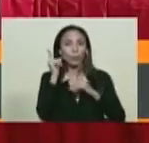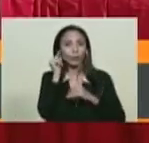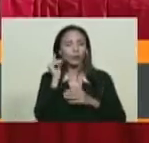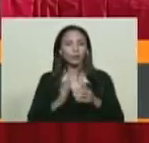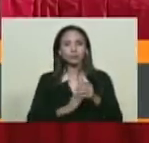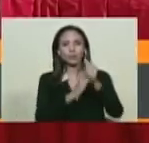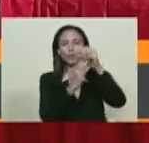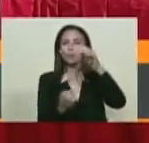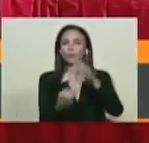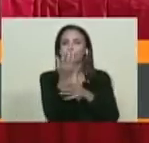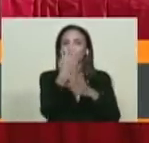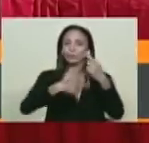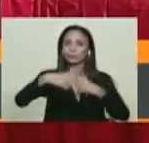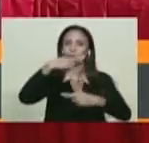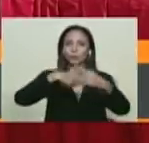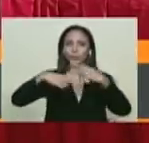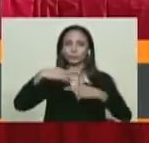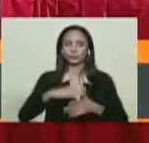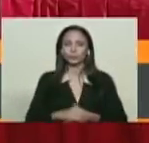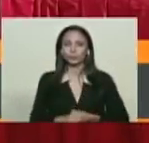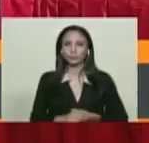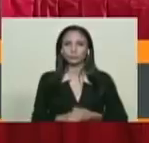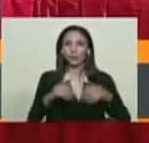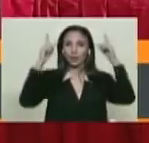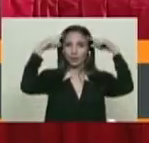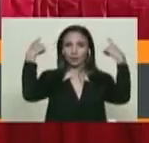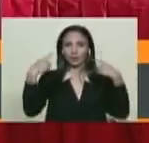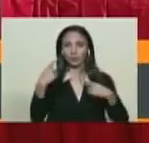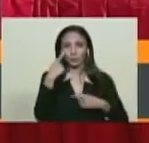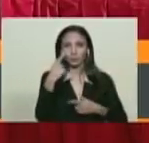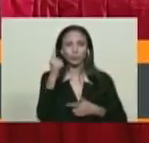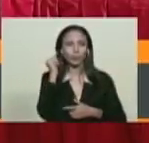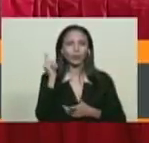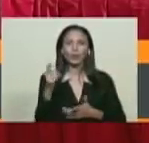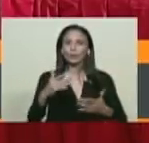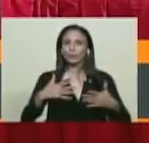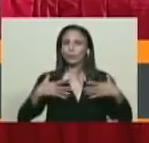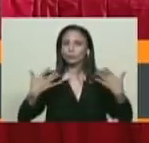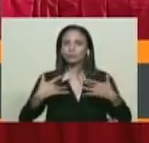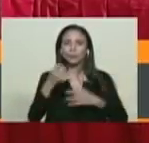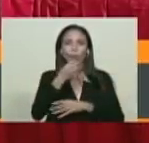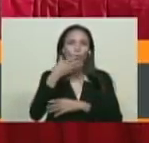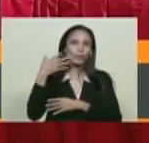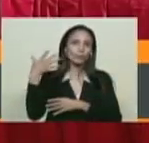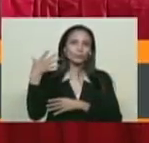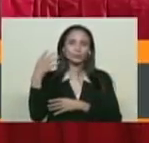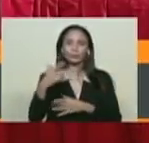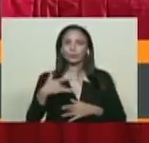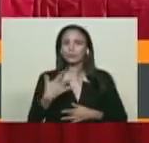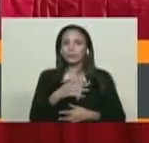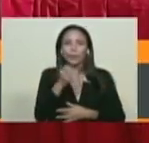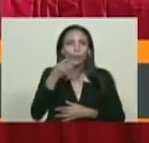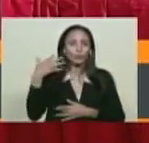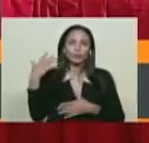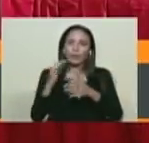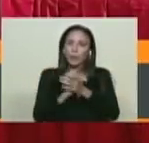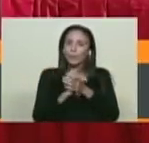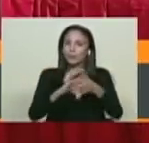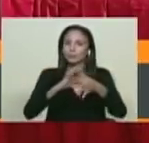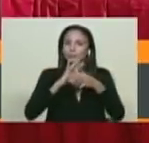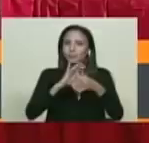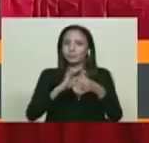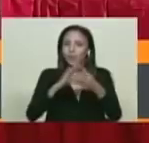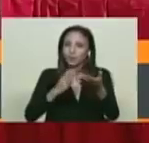de la Revolución Bolivariana, Iris Varela. Yo me siento muy orgulloso de ella como amiga, como